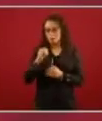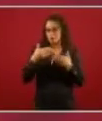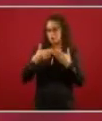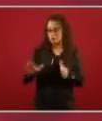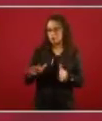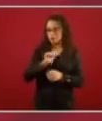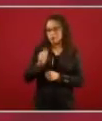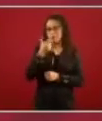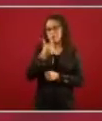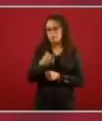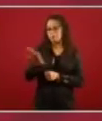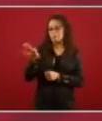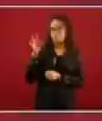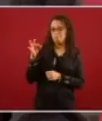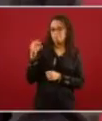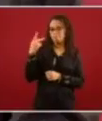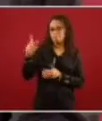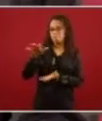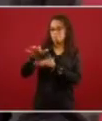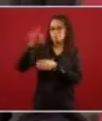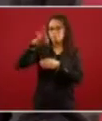del Fondo Monetario Internacional.